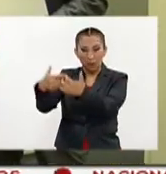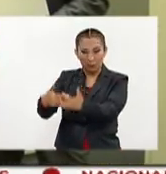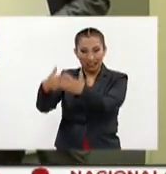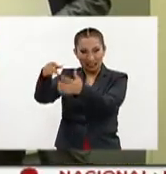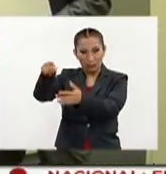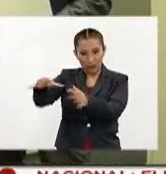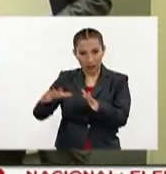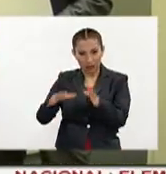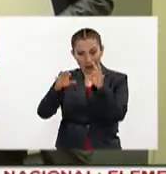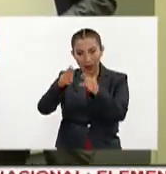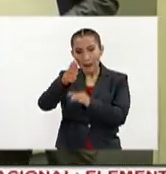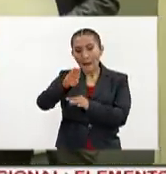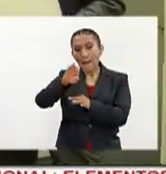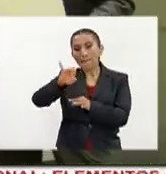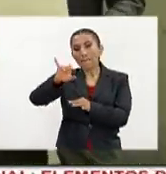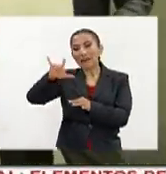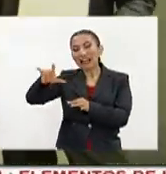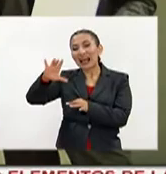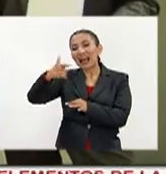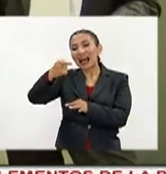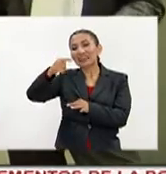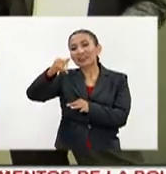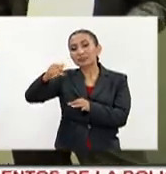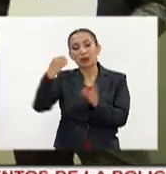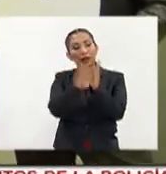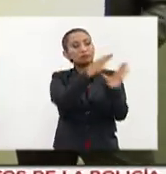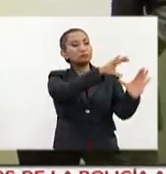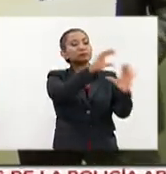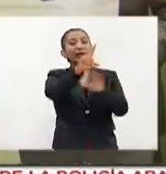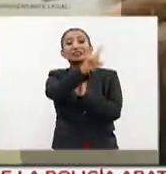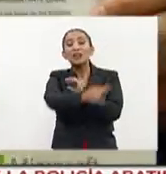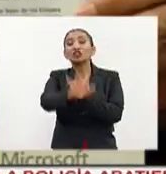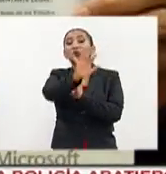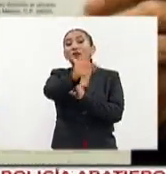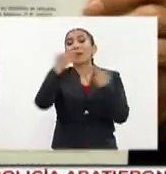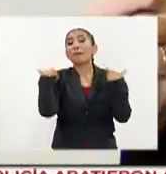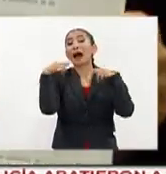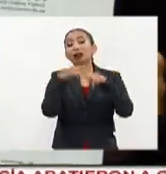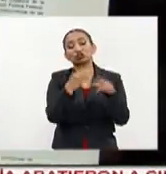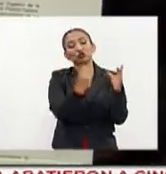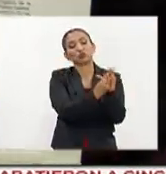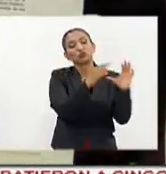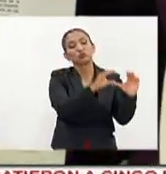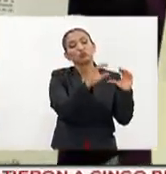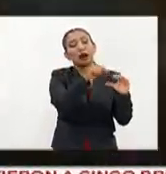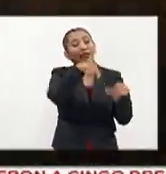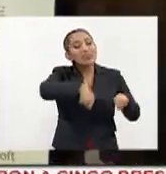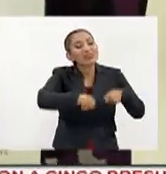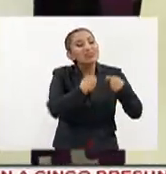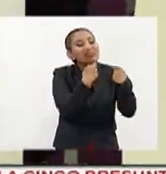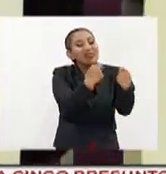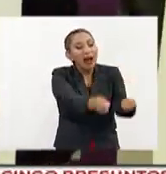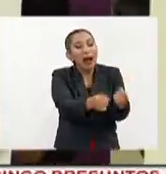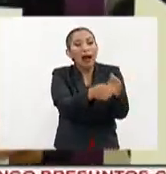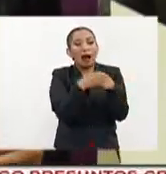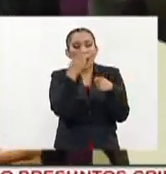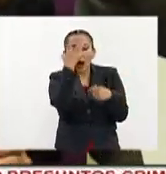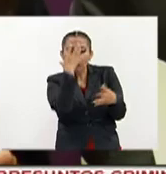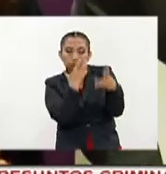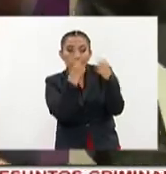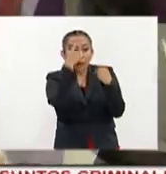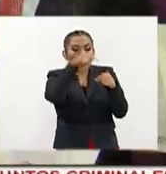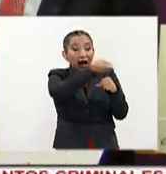compañía fundada por Bill Gates para capacitar a 150 docentes y brindarles las herramientas necesarias